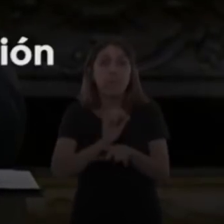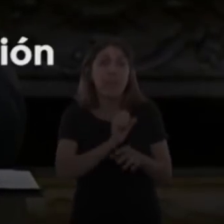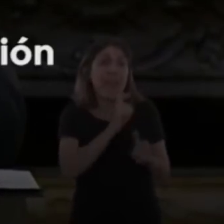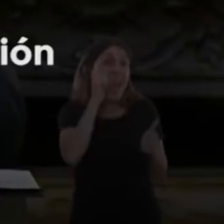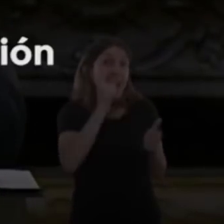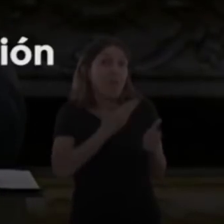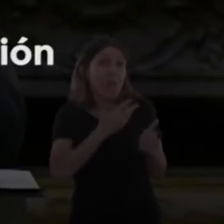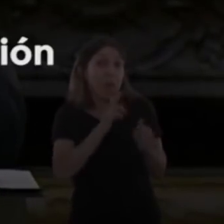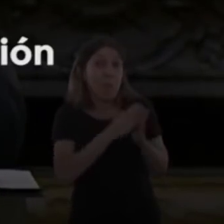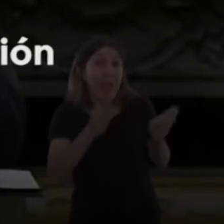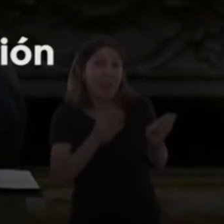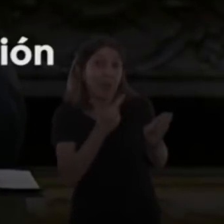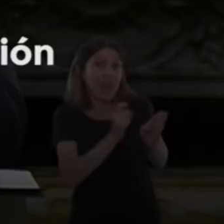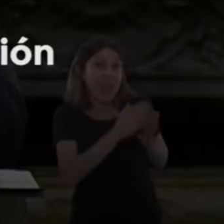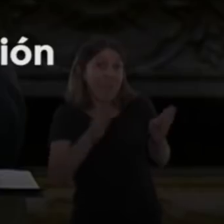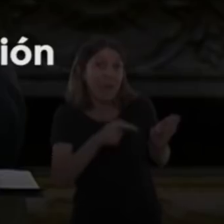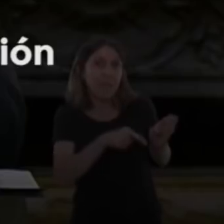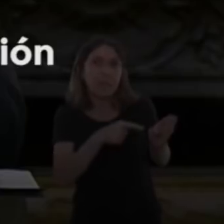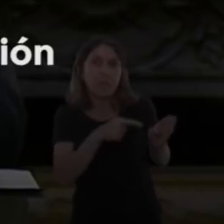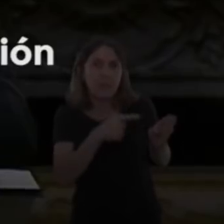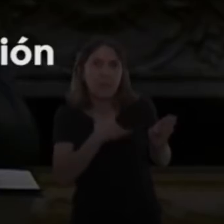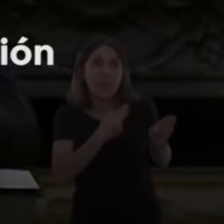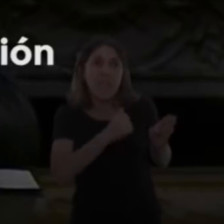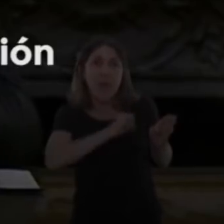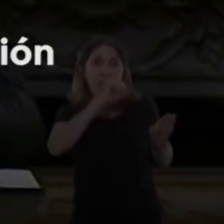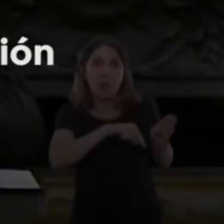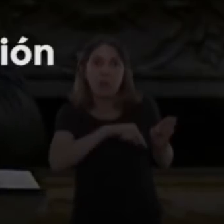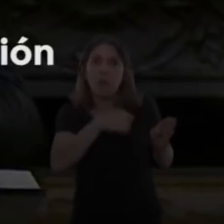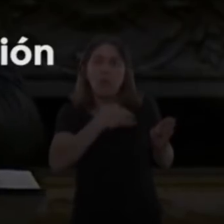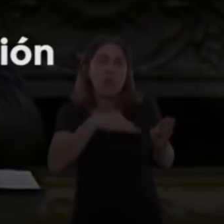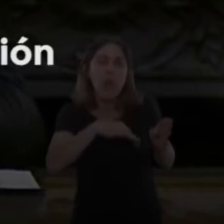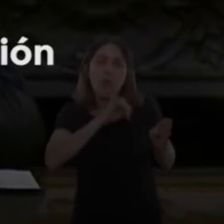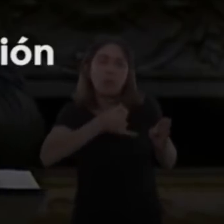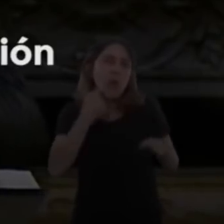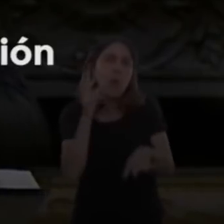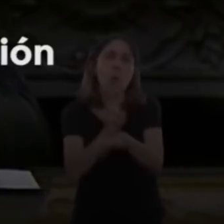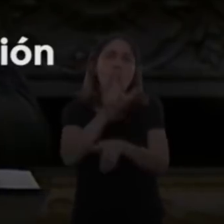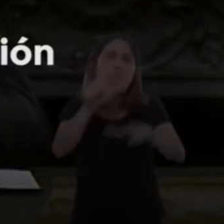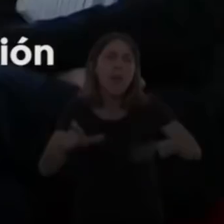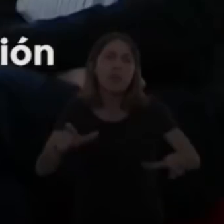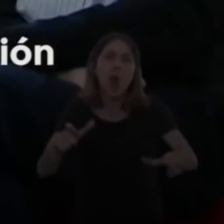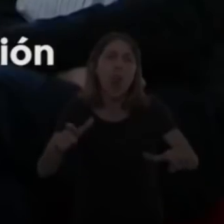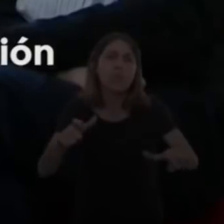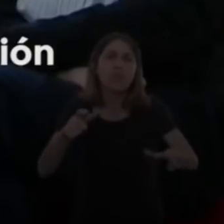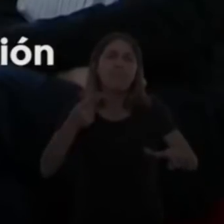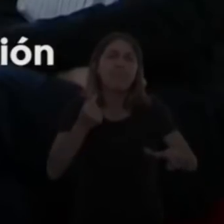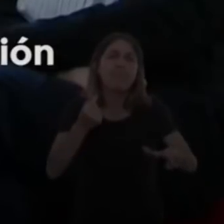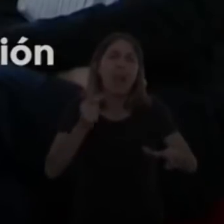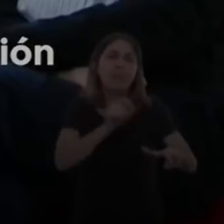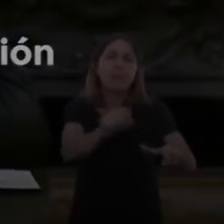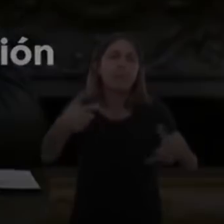El beneficio se dará a quienes cobran haberes del Sistema Integrado Previsional Argentino SIPA, a las pensiones